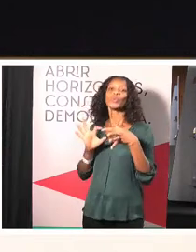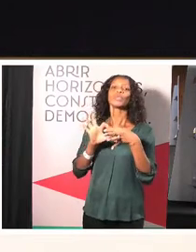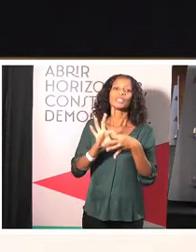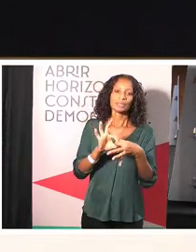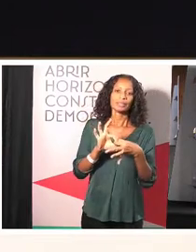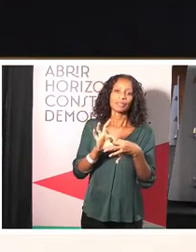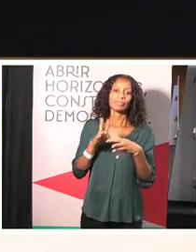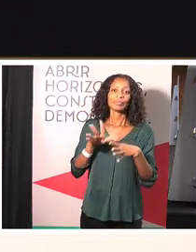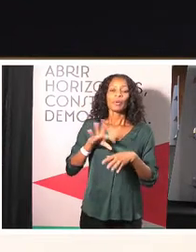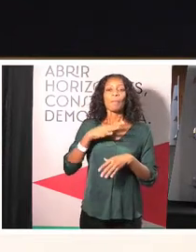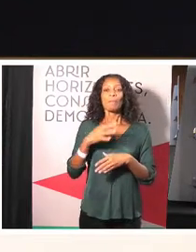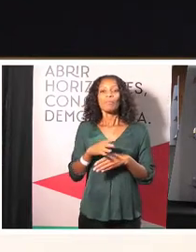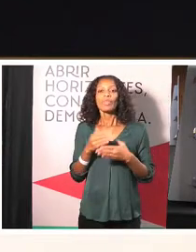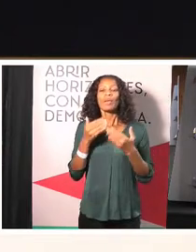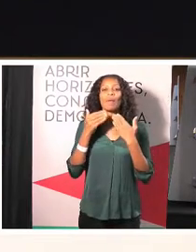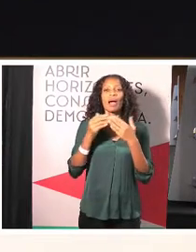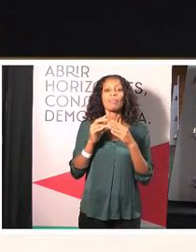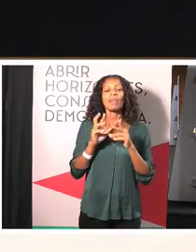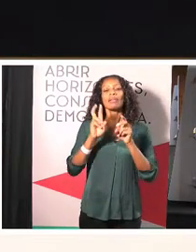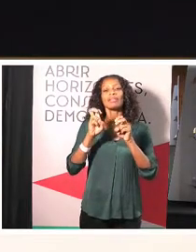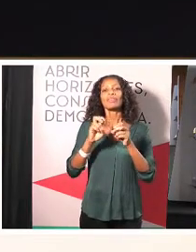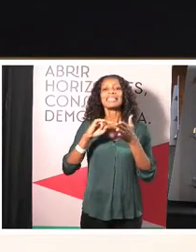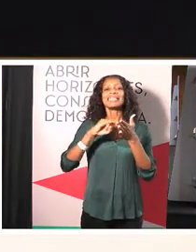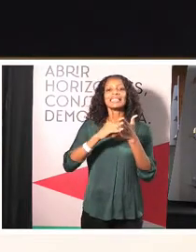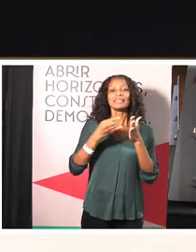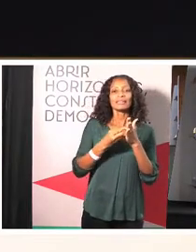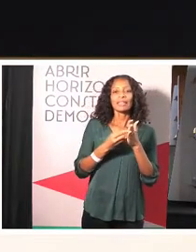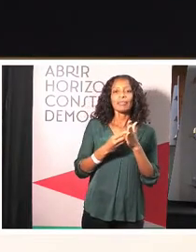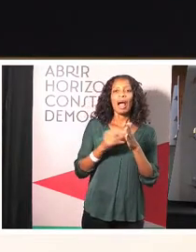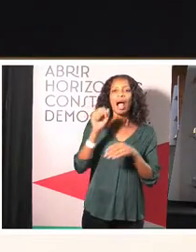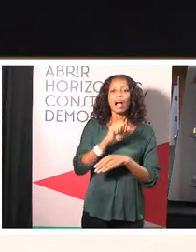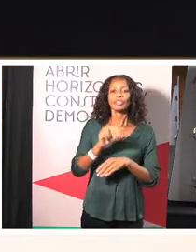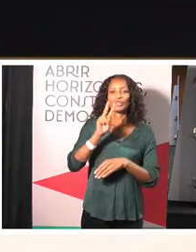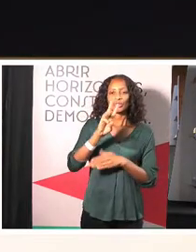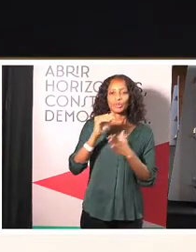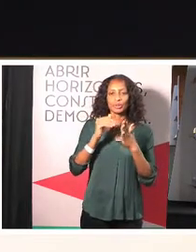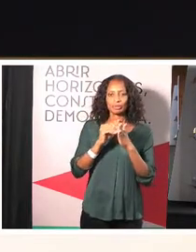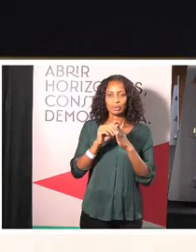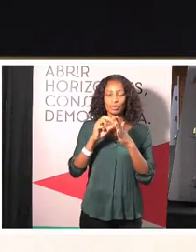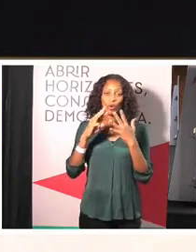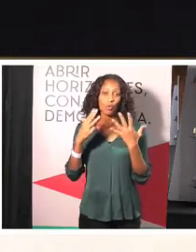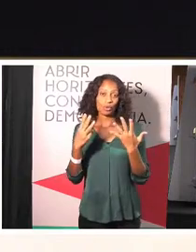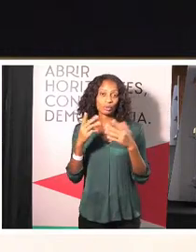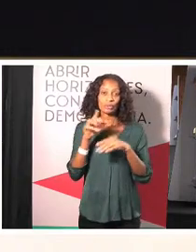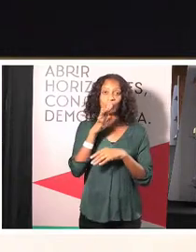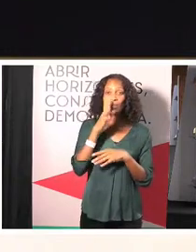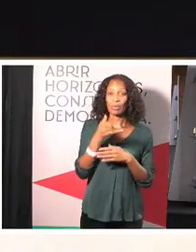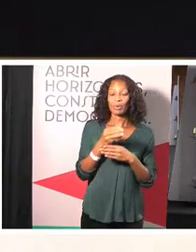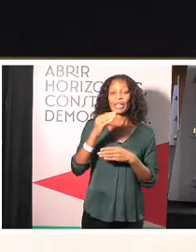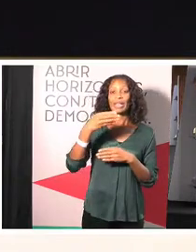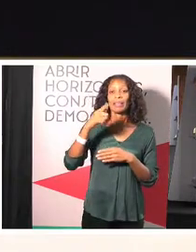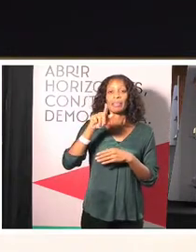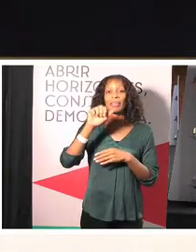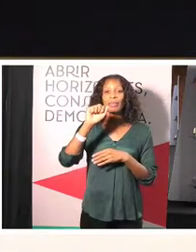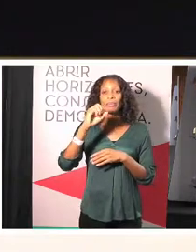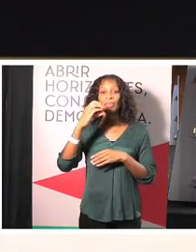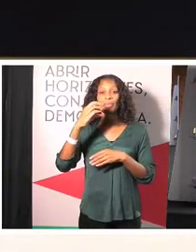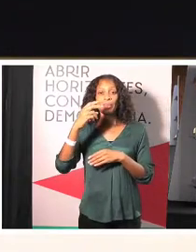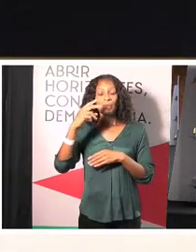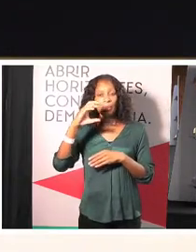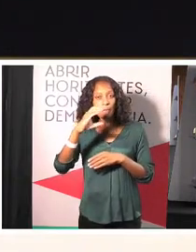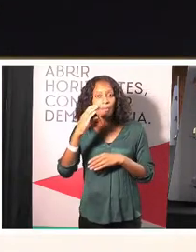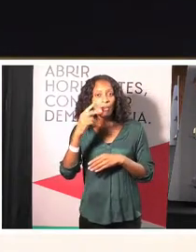sistema de 2008... por esta relación de clase, porque además BlackRock es accionista de Google y de todas las